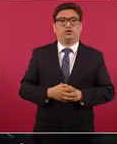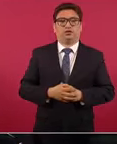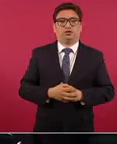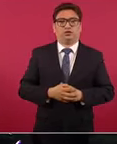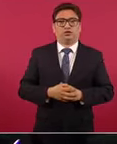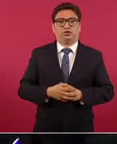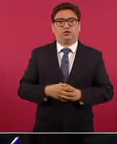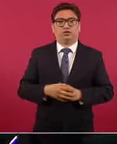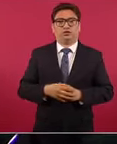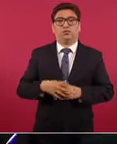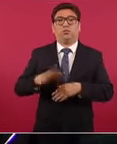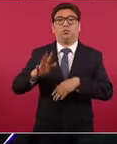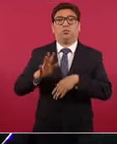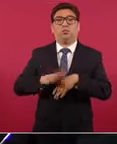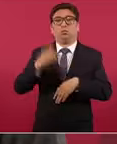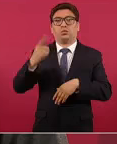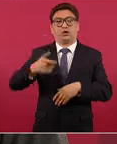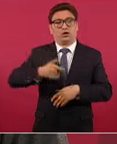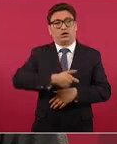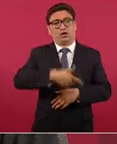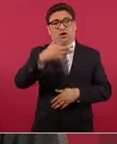por lo que cobran